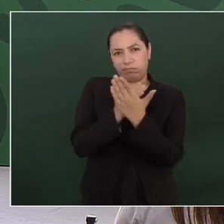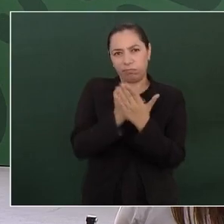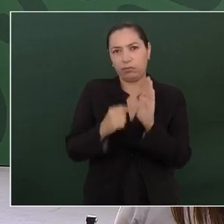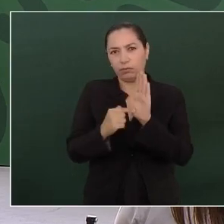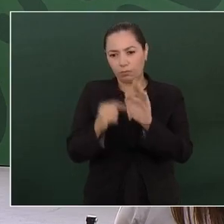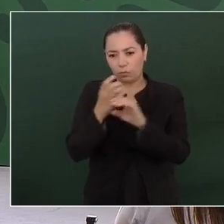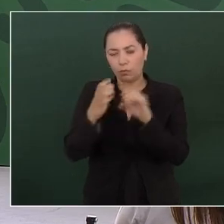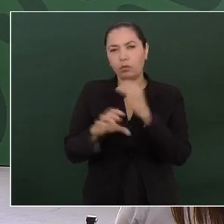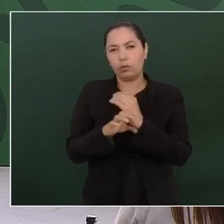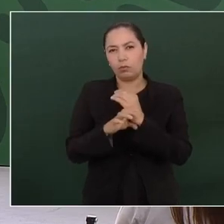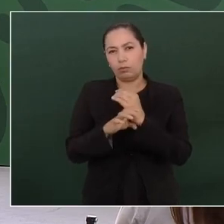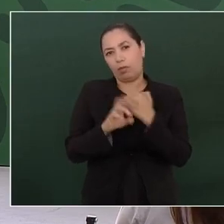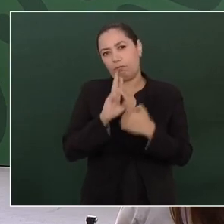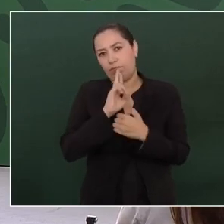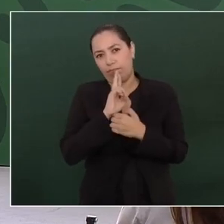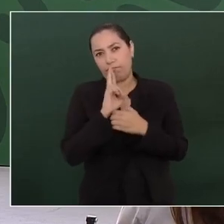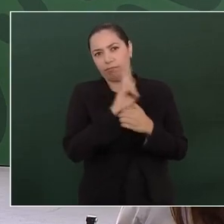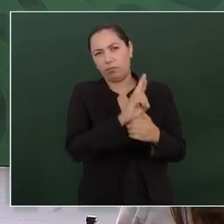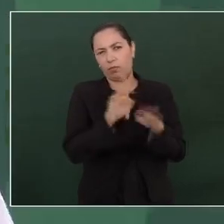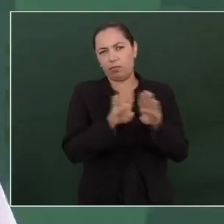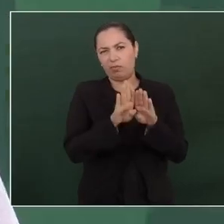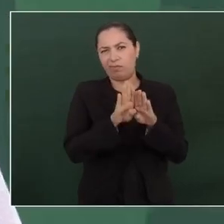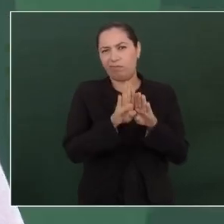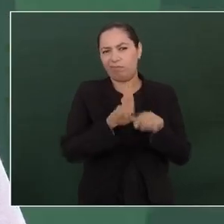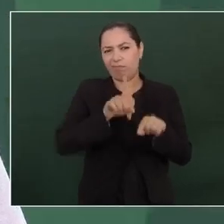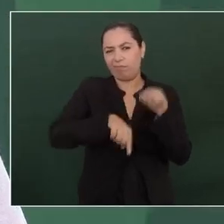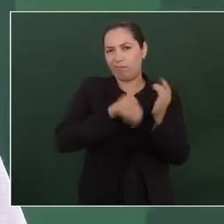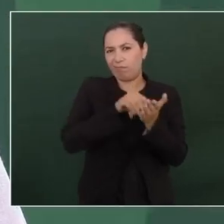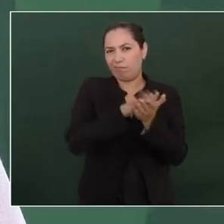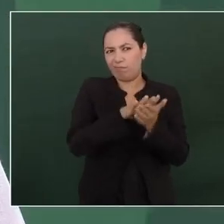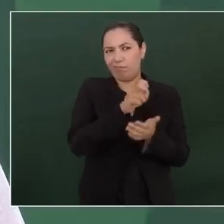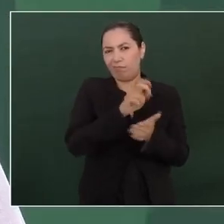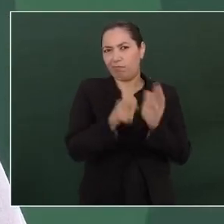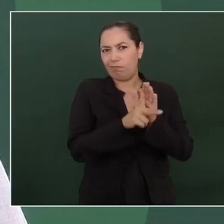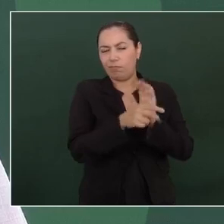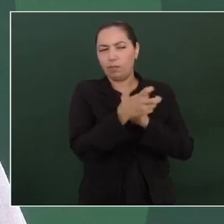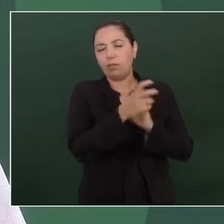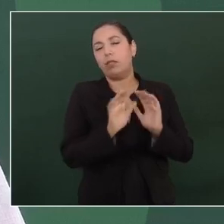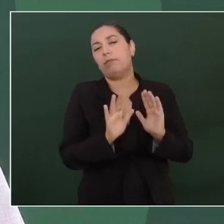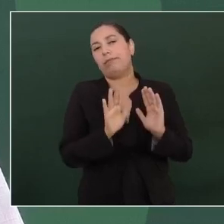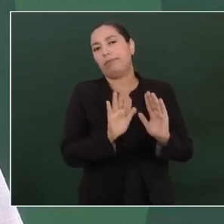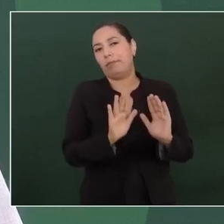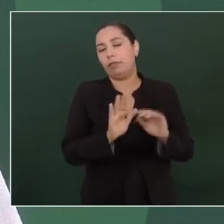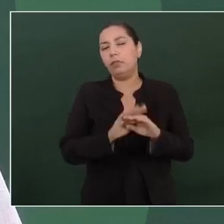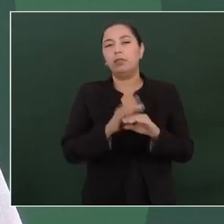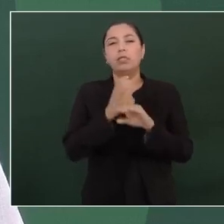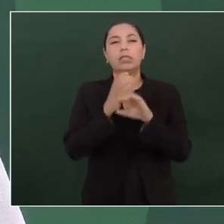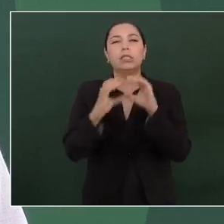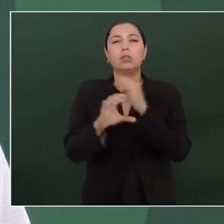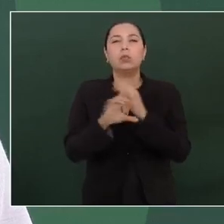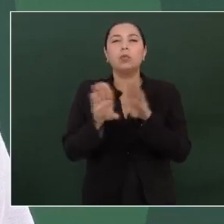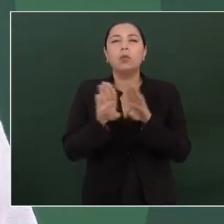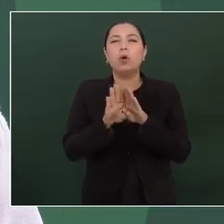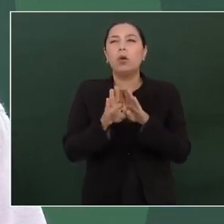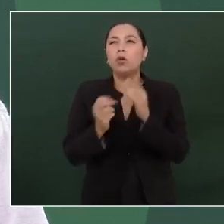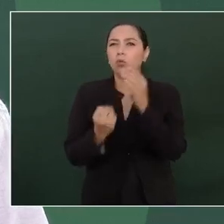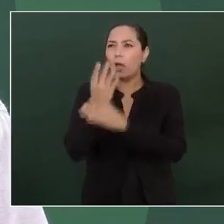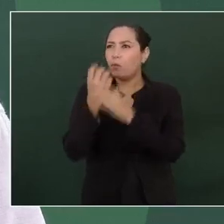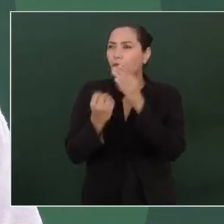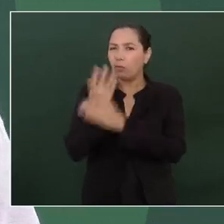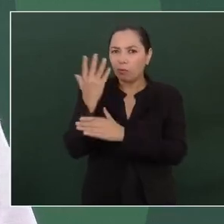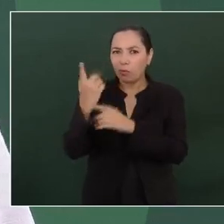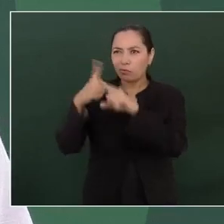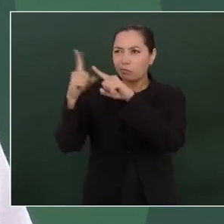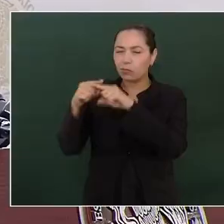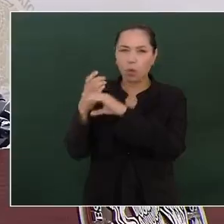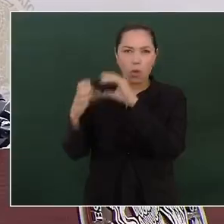contestó la impugnación al respecto, que no son asuntos que fueran novedosos, que no